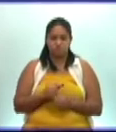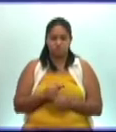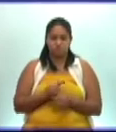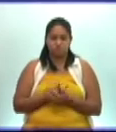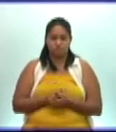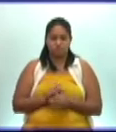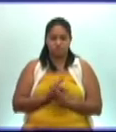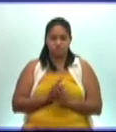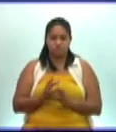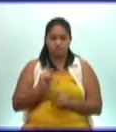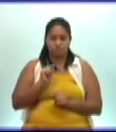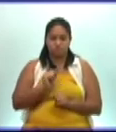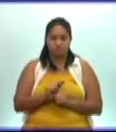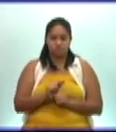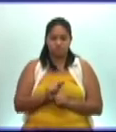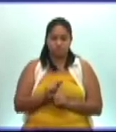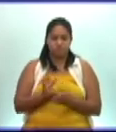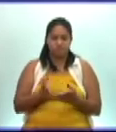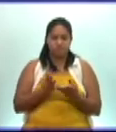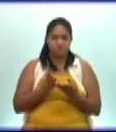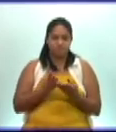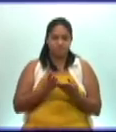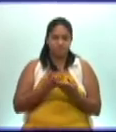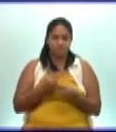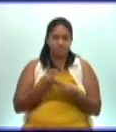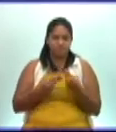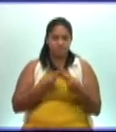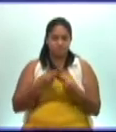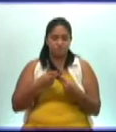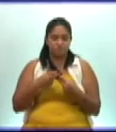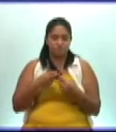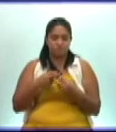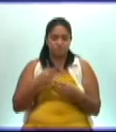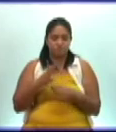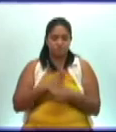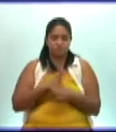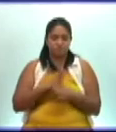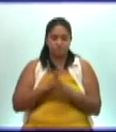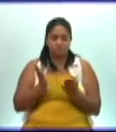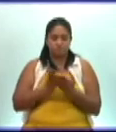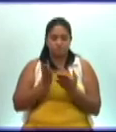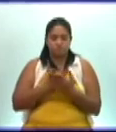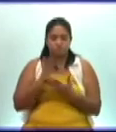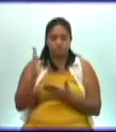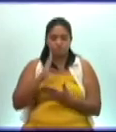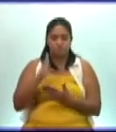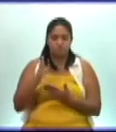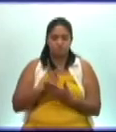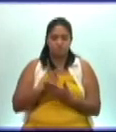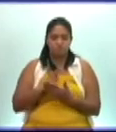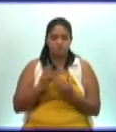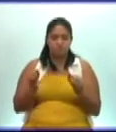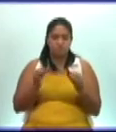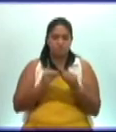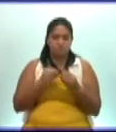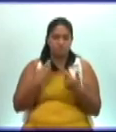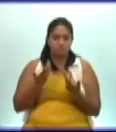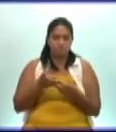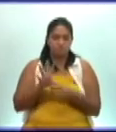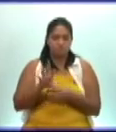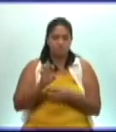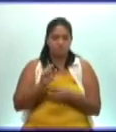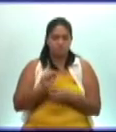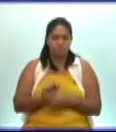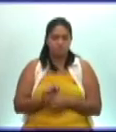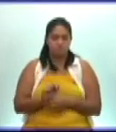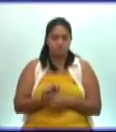que ya ustedes han ido desarrollando en las diferentes clases de física, correspondería entonces obtener de